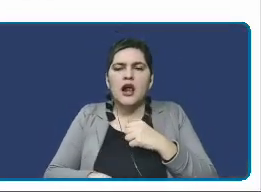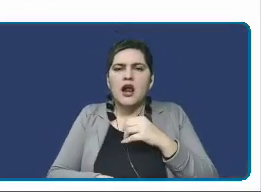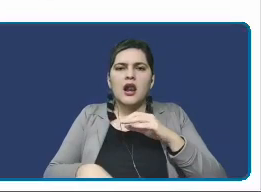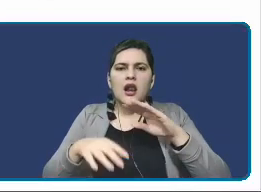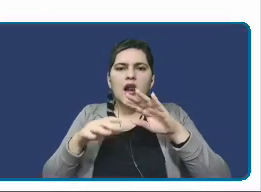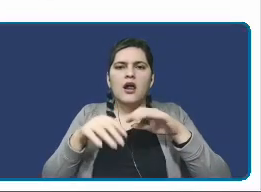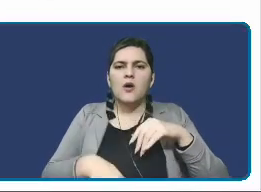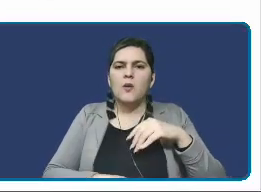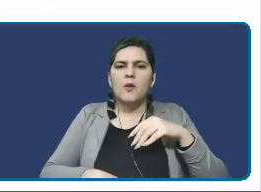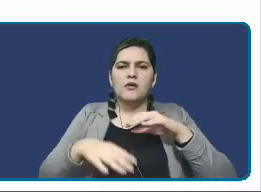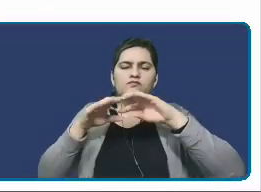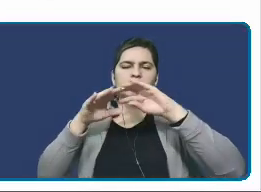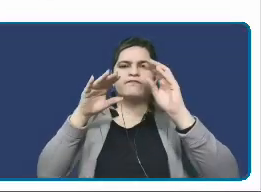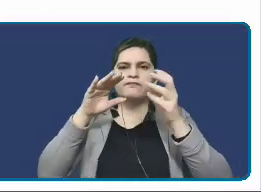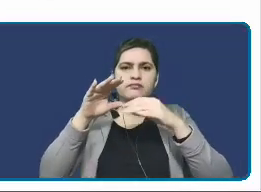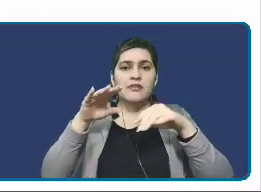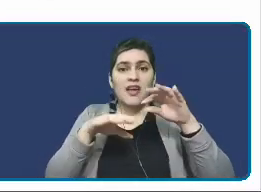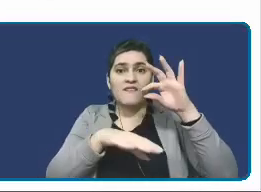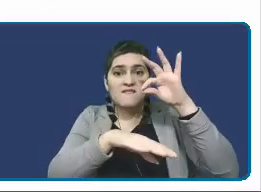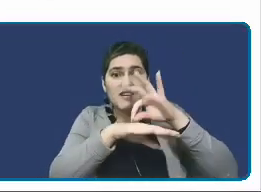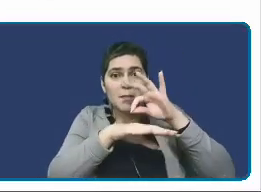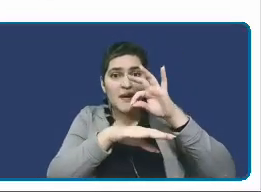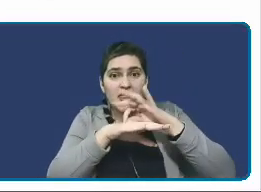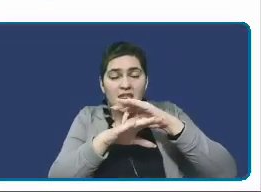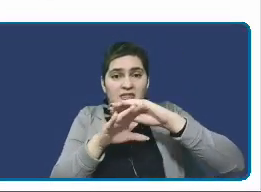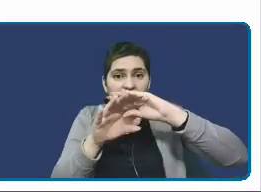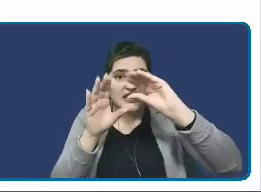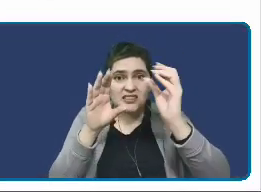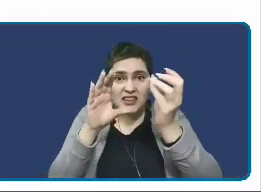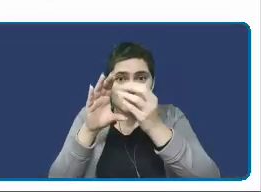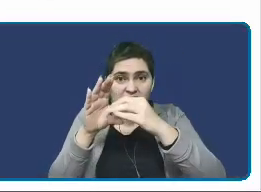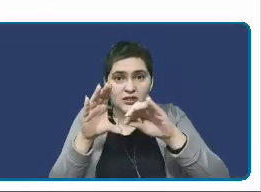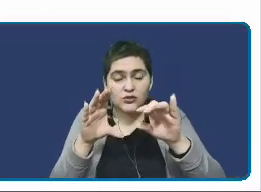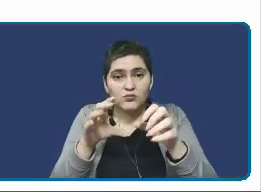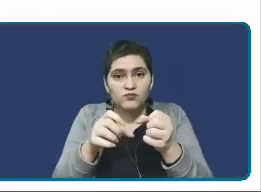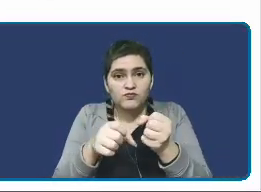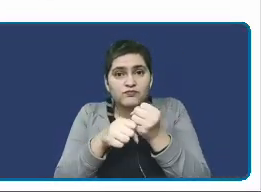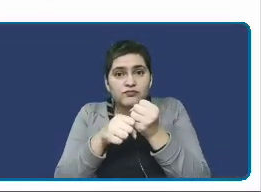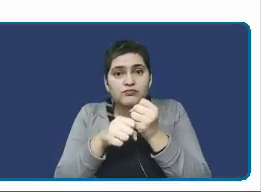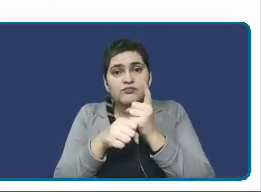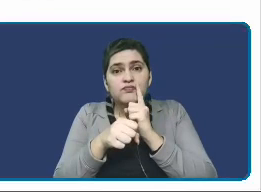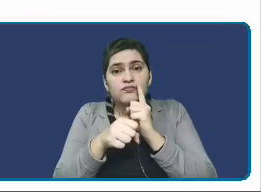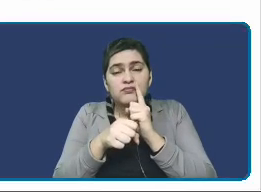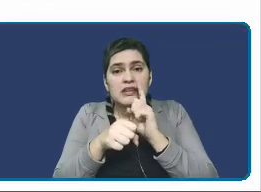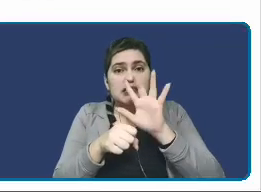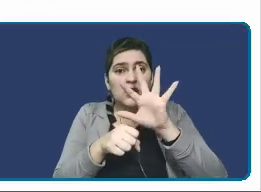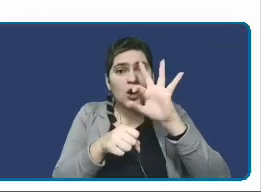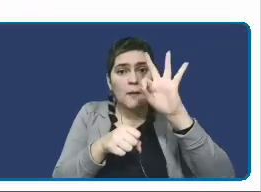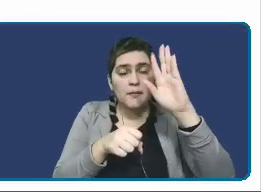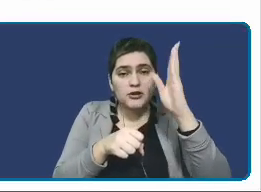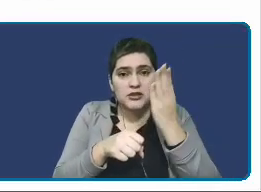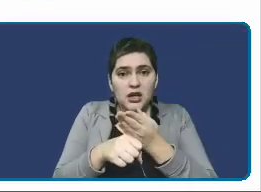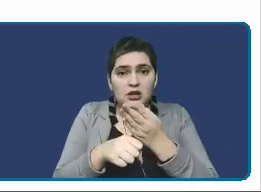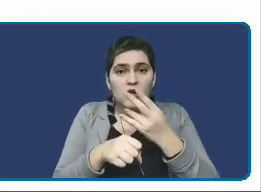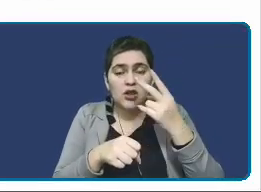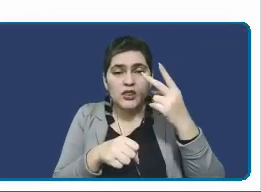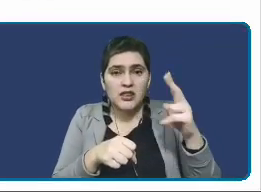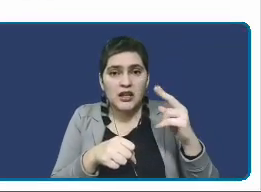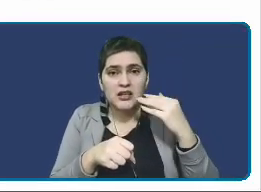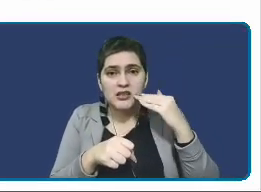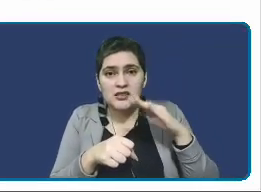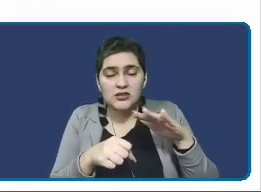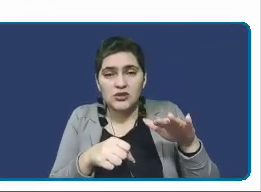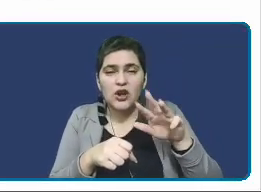una enfermedad del intestino que me haga ser estítico en el 5% del